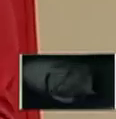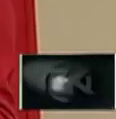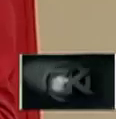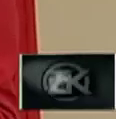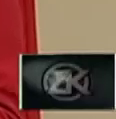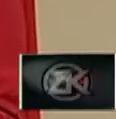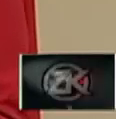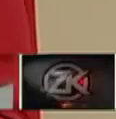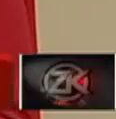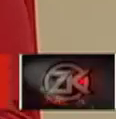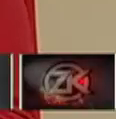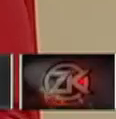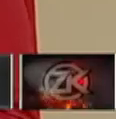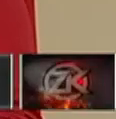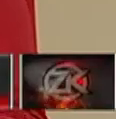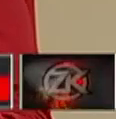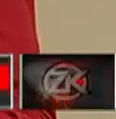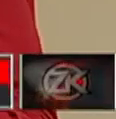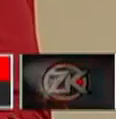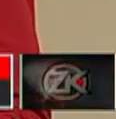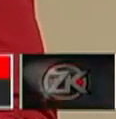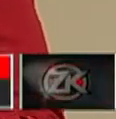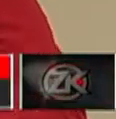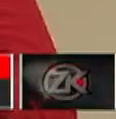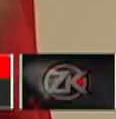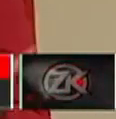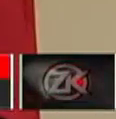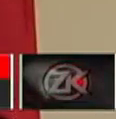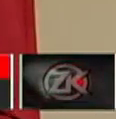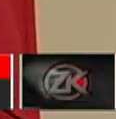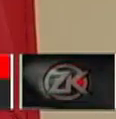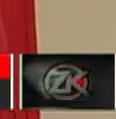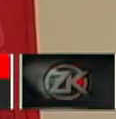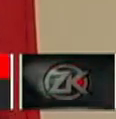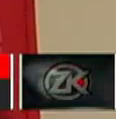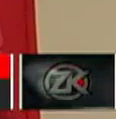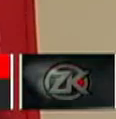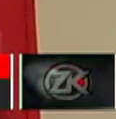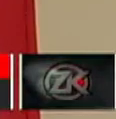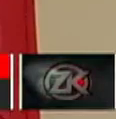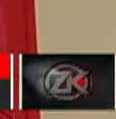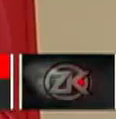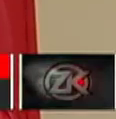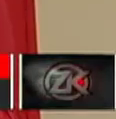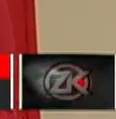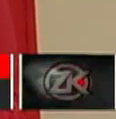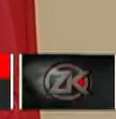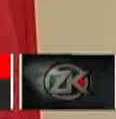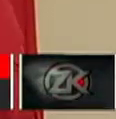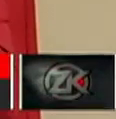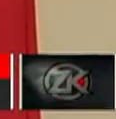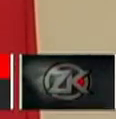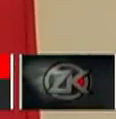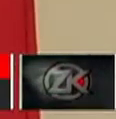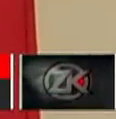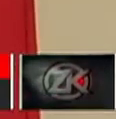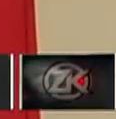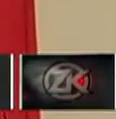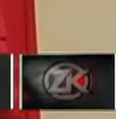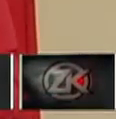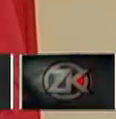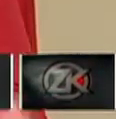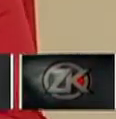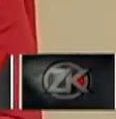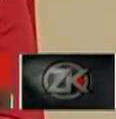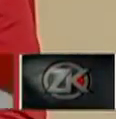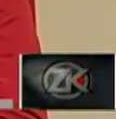eso, hermano? Que bueno, gracias a la revolución tú puedes tener dos y tres cédulas. ¿Entiendes? Tú ves un operativo en la